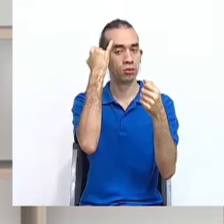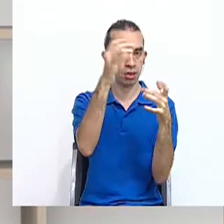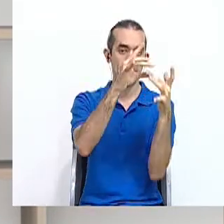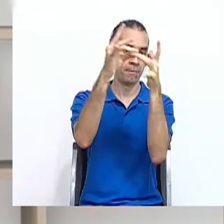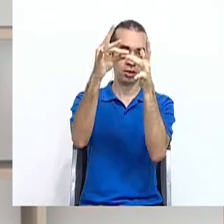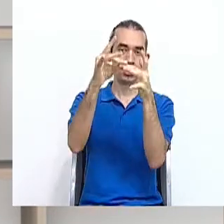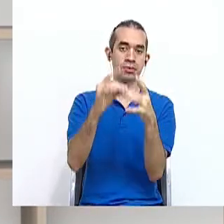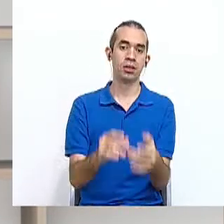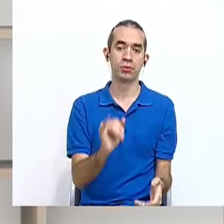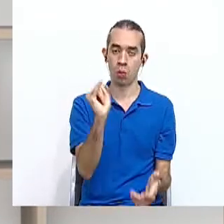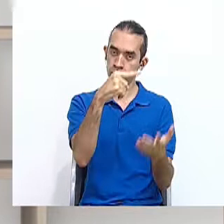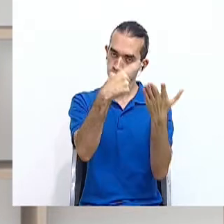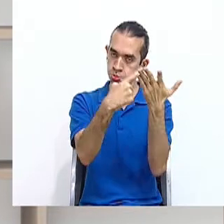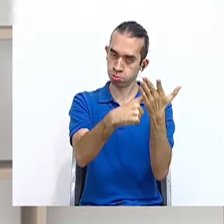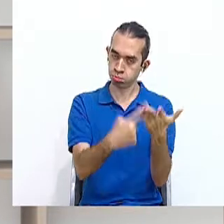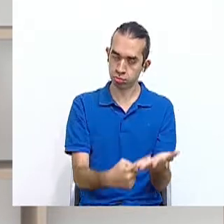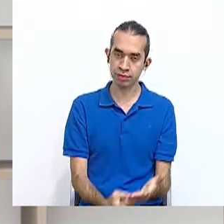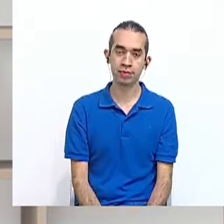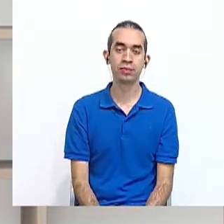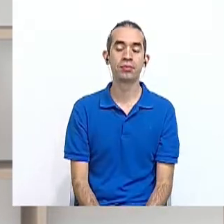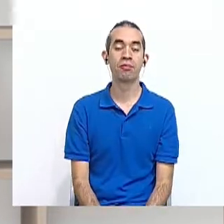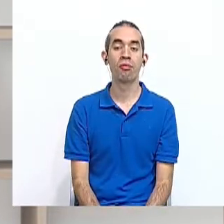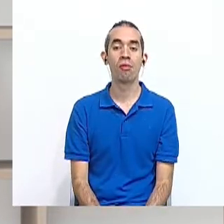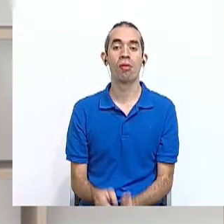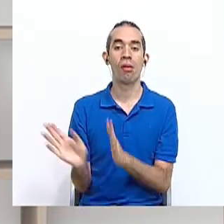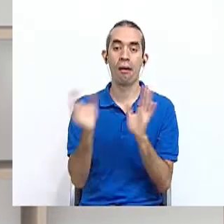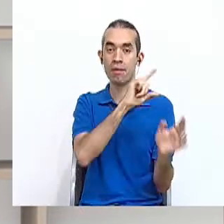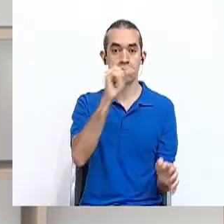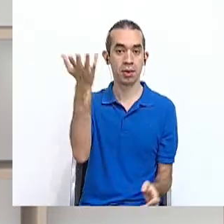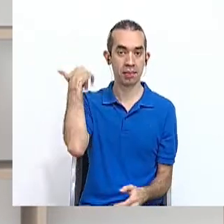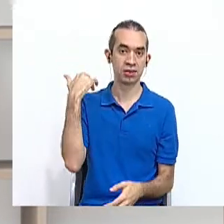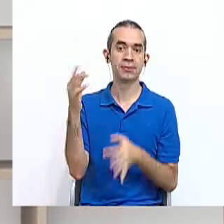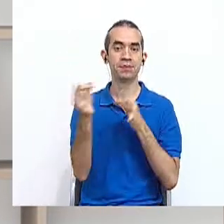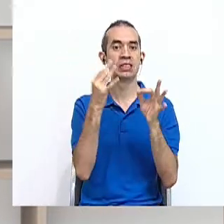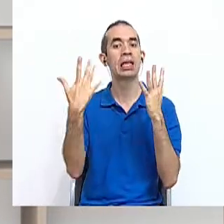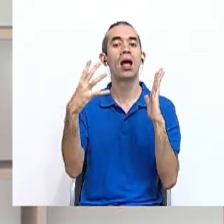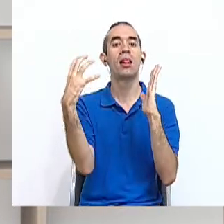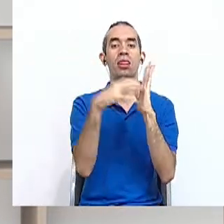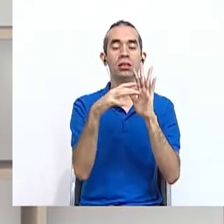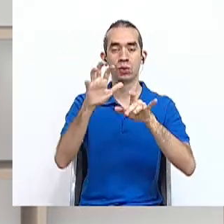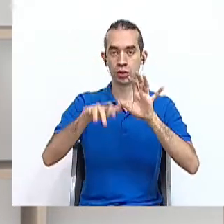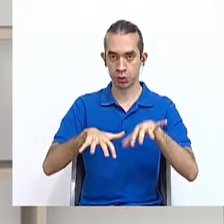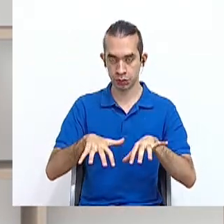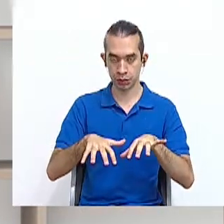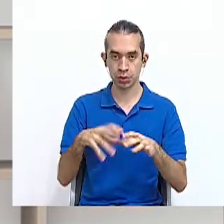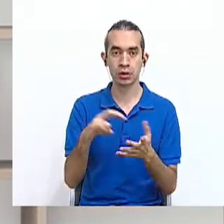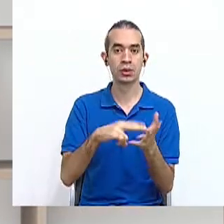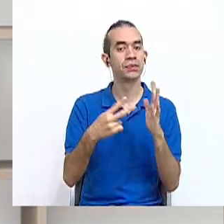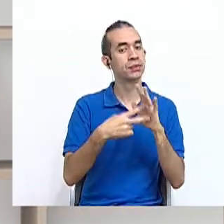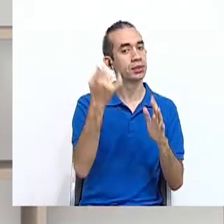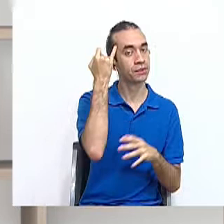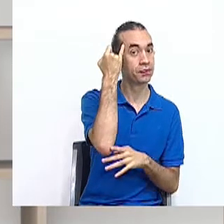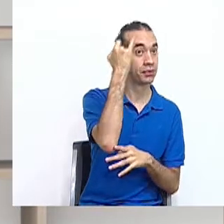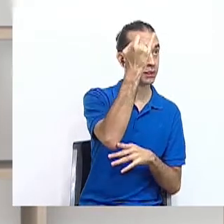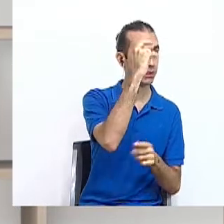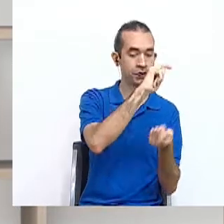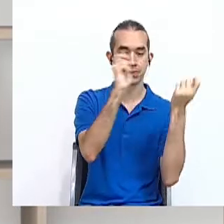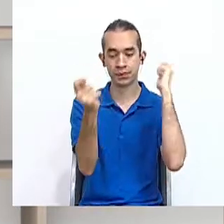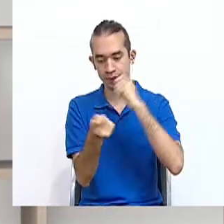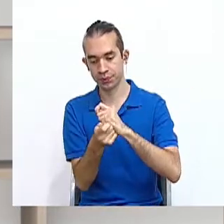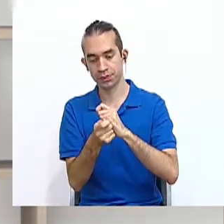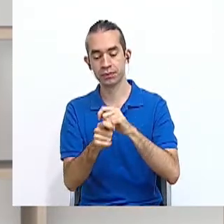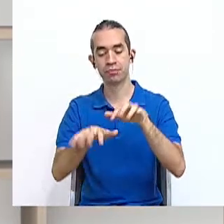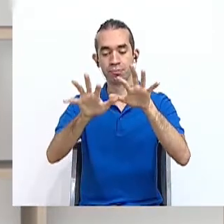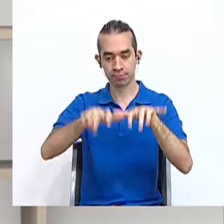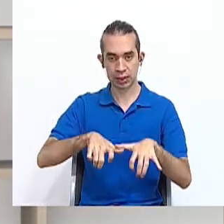La semana pasada hablamos de que la textualización es el proceso en donde las ideas se transforman en un texto organizado. Eso